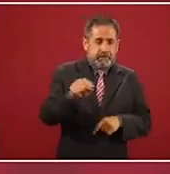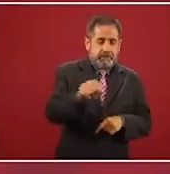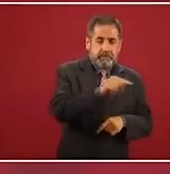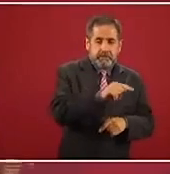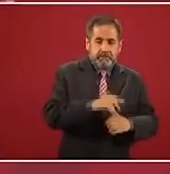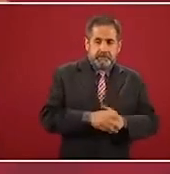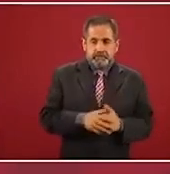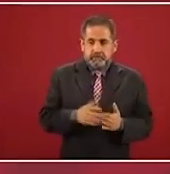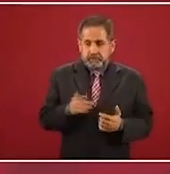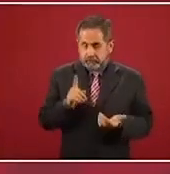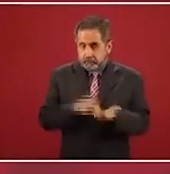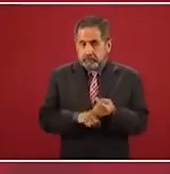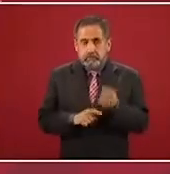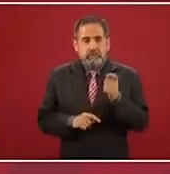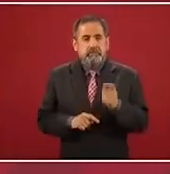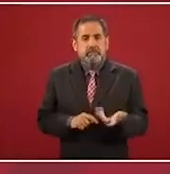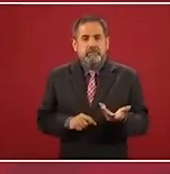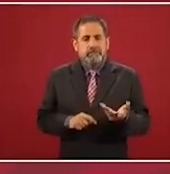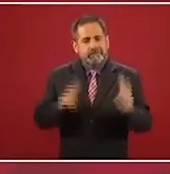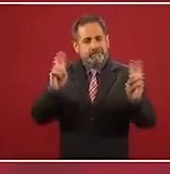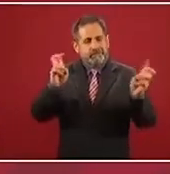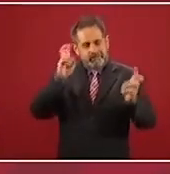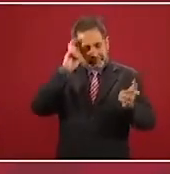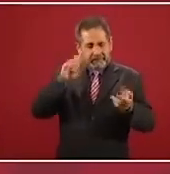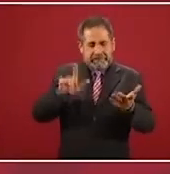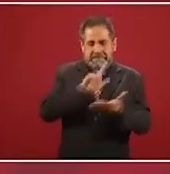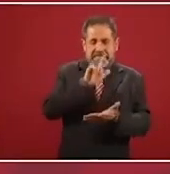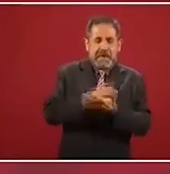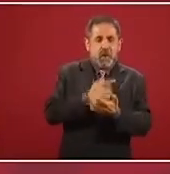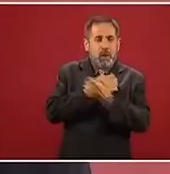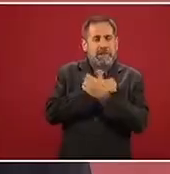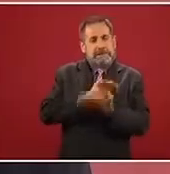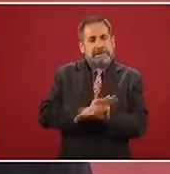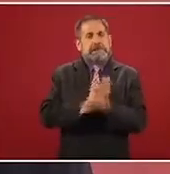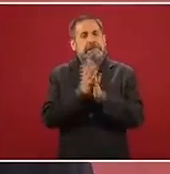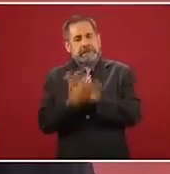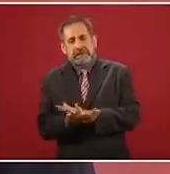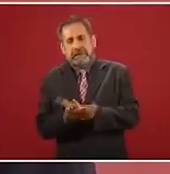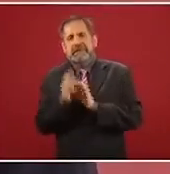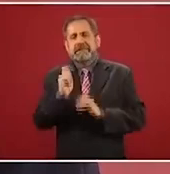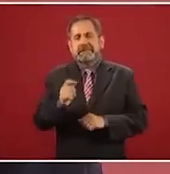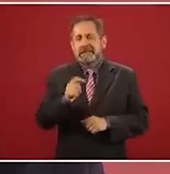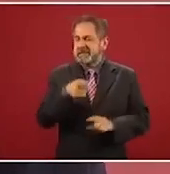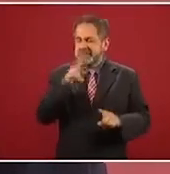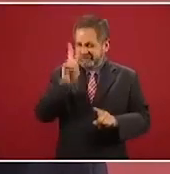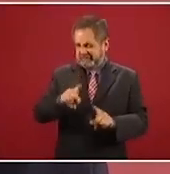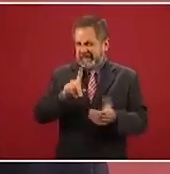En el fondo, la mal llamada reforma educativa era privatizar la educación,